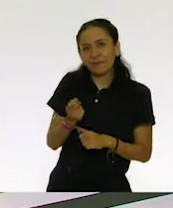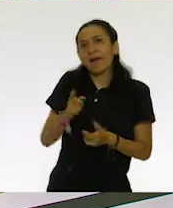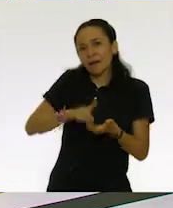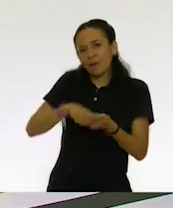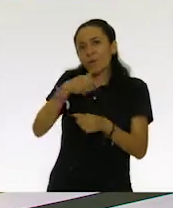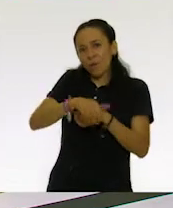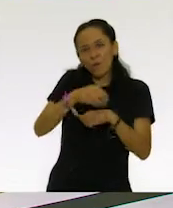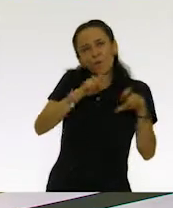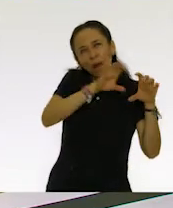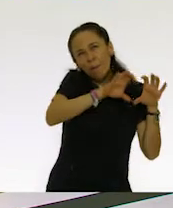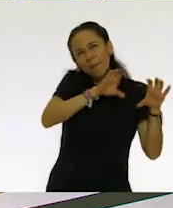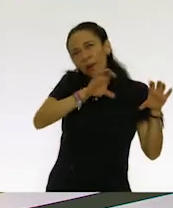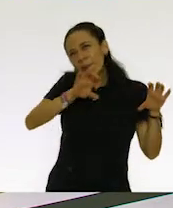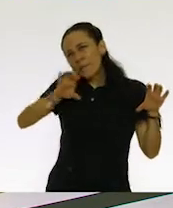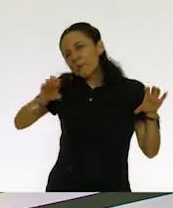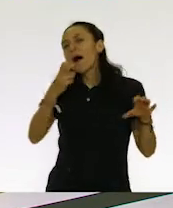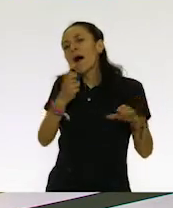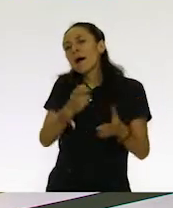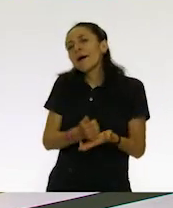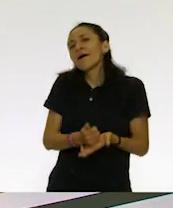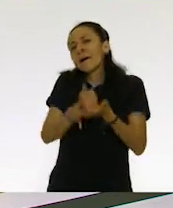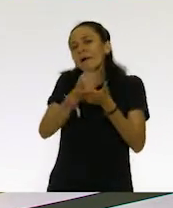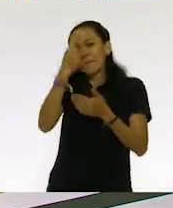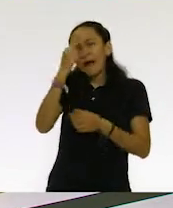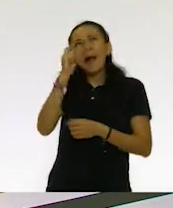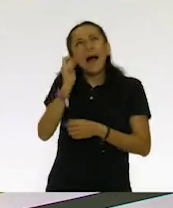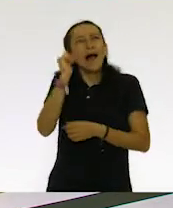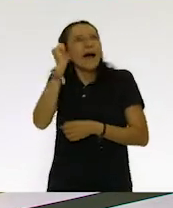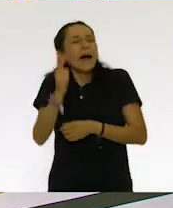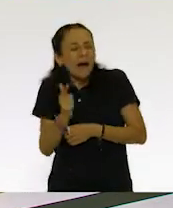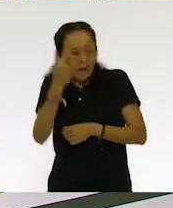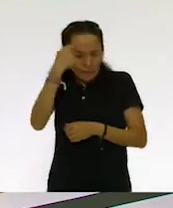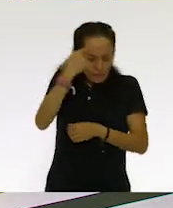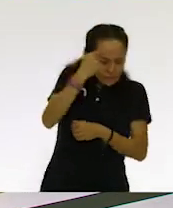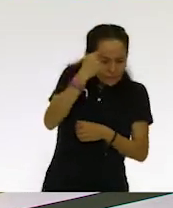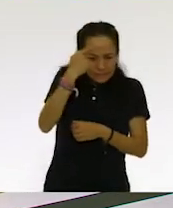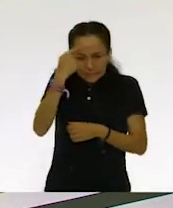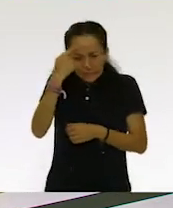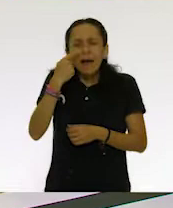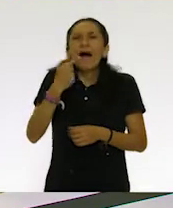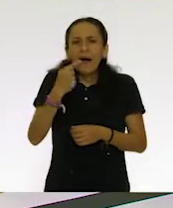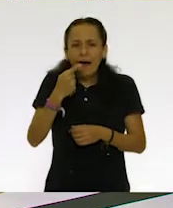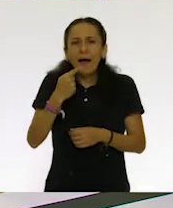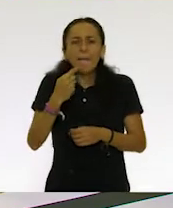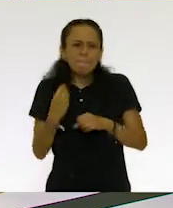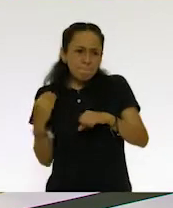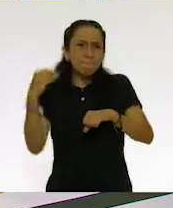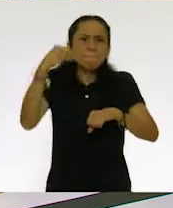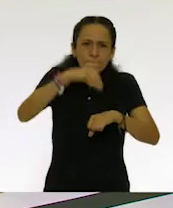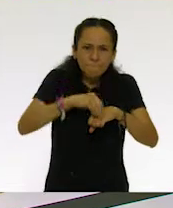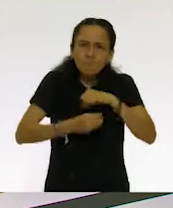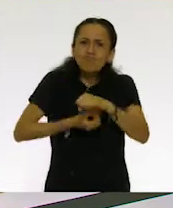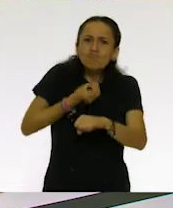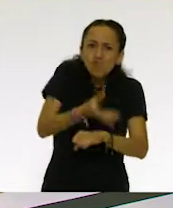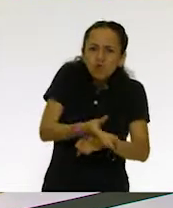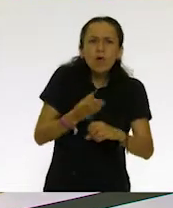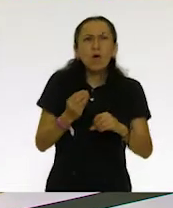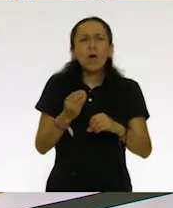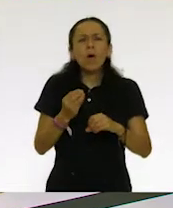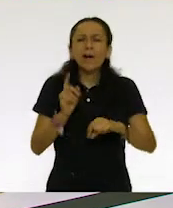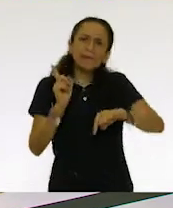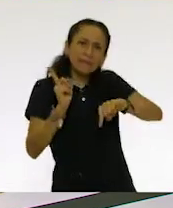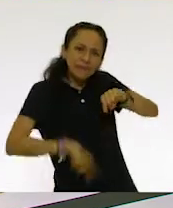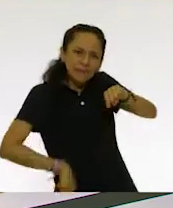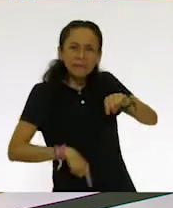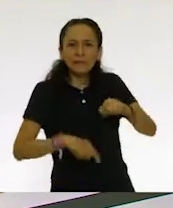podemos resolver distintos desafíos que impliquen agregar, quitar o igualar cantidades.